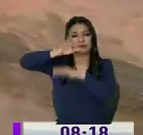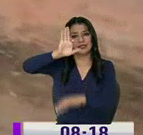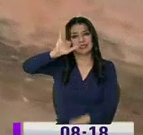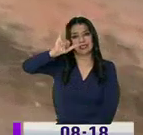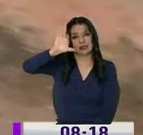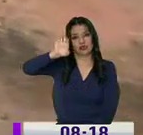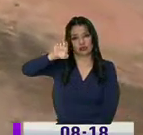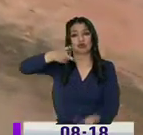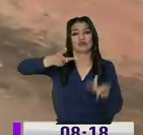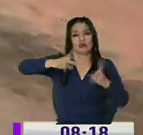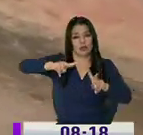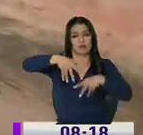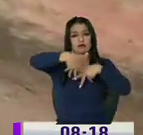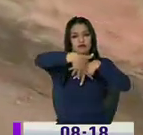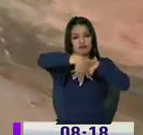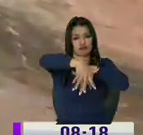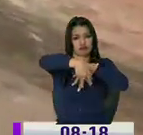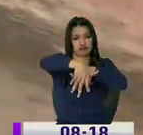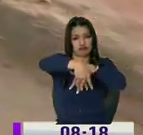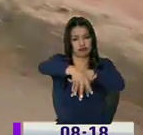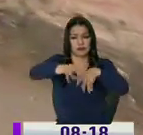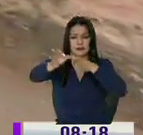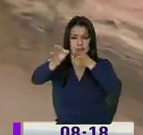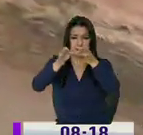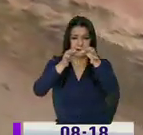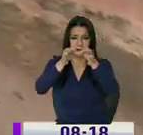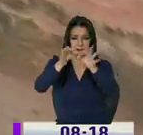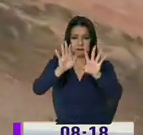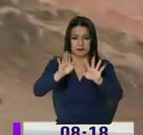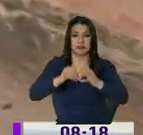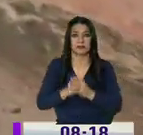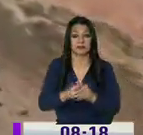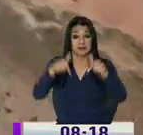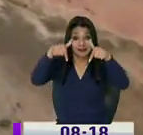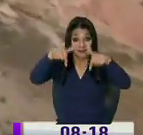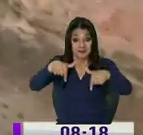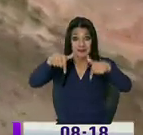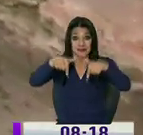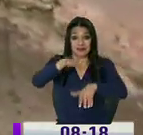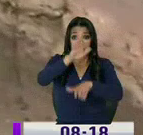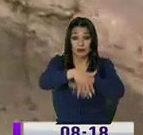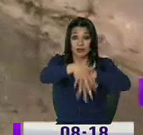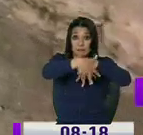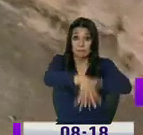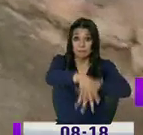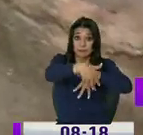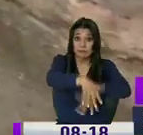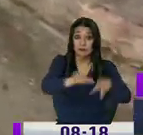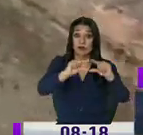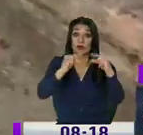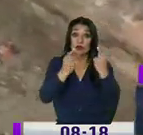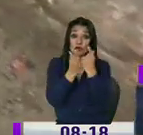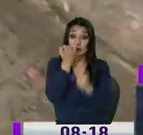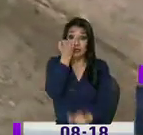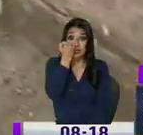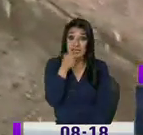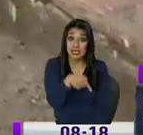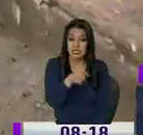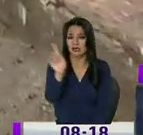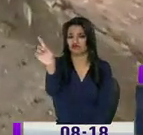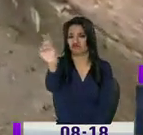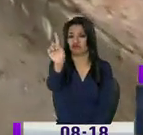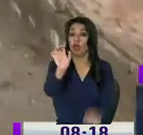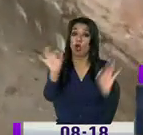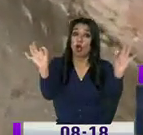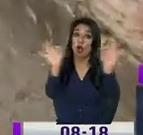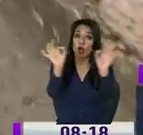las manifestaciones, y quiero resaltar que esto no es producto de la manifestación de los movimientos indígenas, ni tampoco